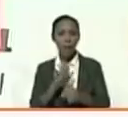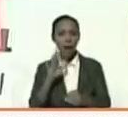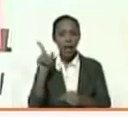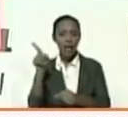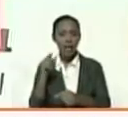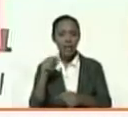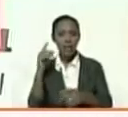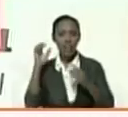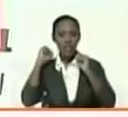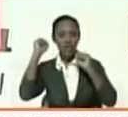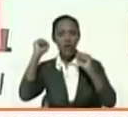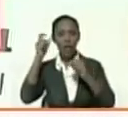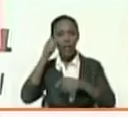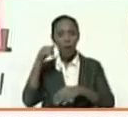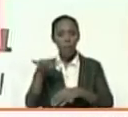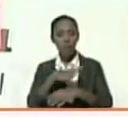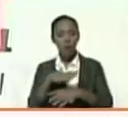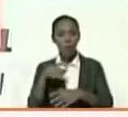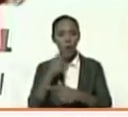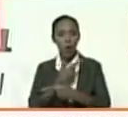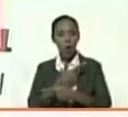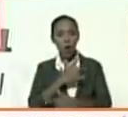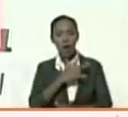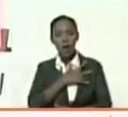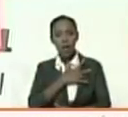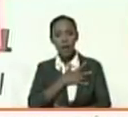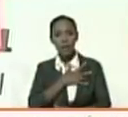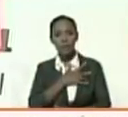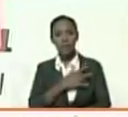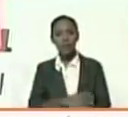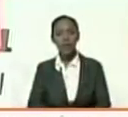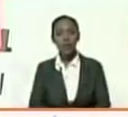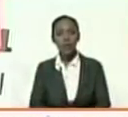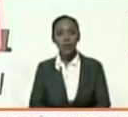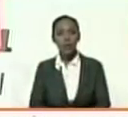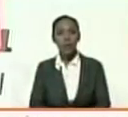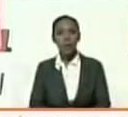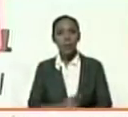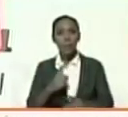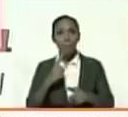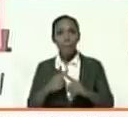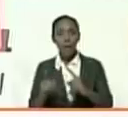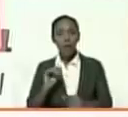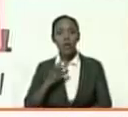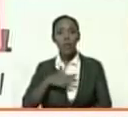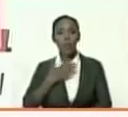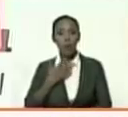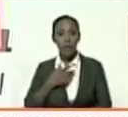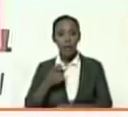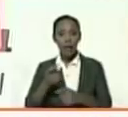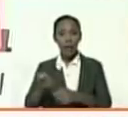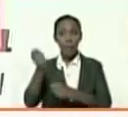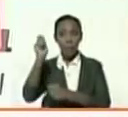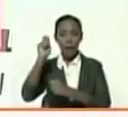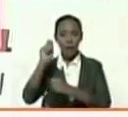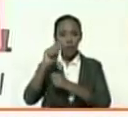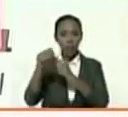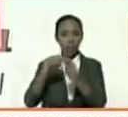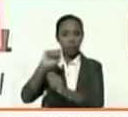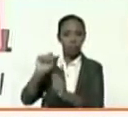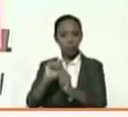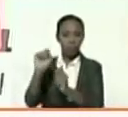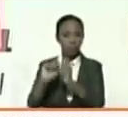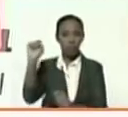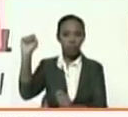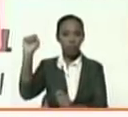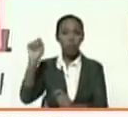victoria de los pueblos libres, la salida de Lula. Necesitaban el evento de Bolivia, pero se les puede enredar el papagayo. Esa